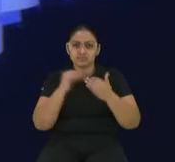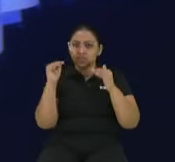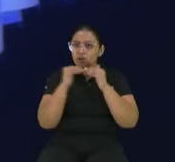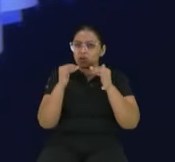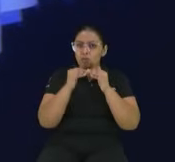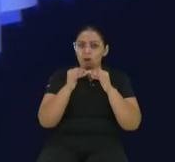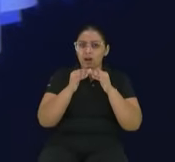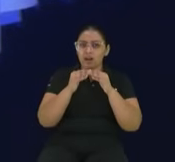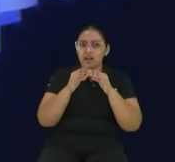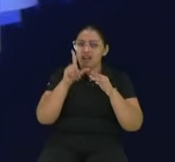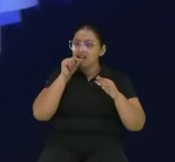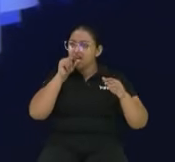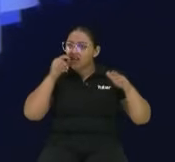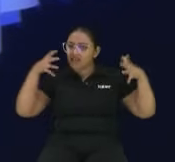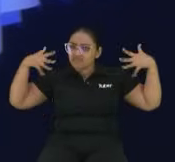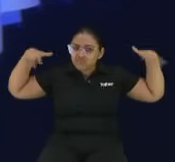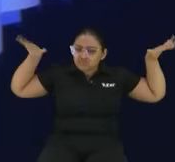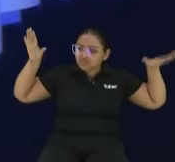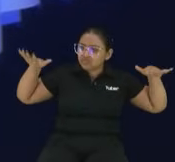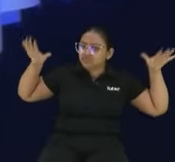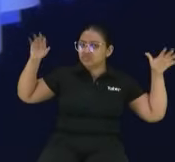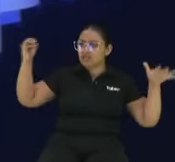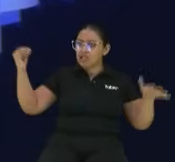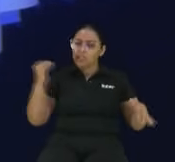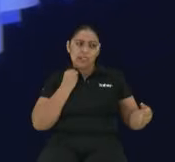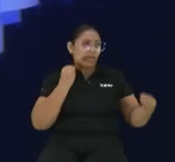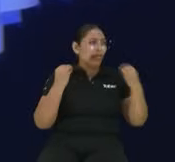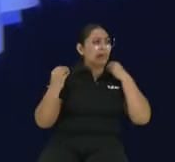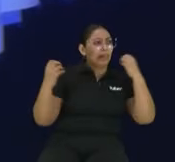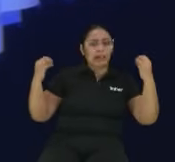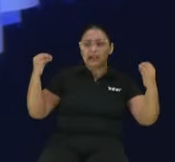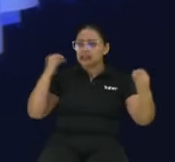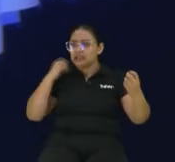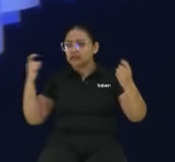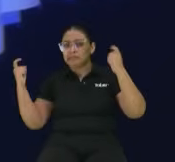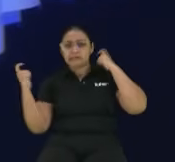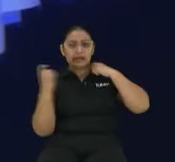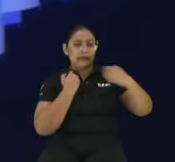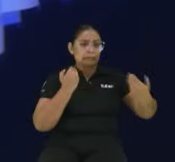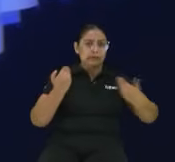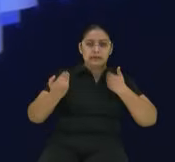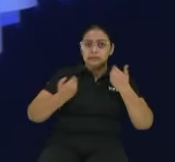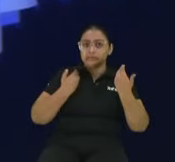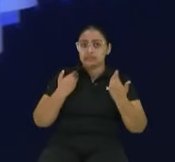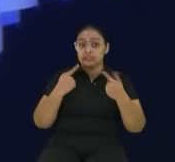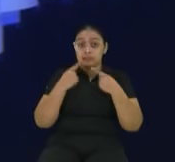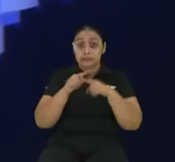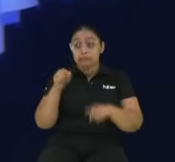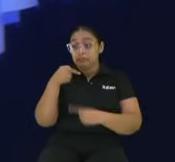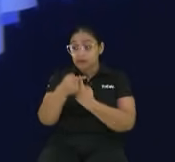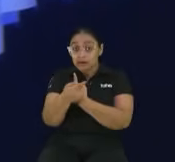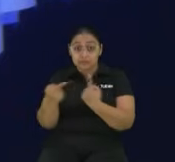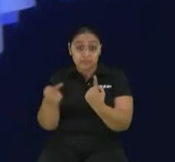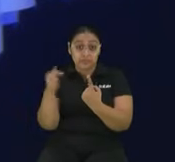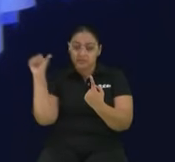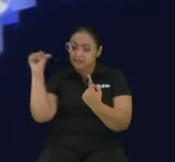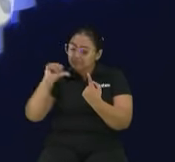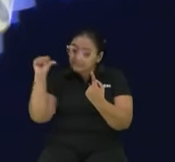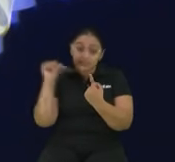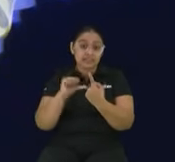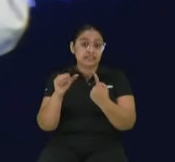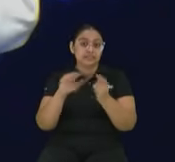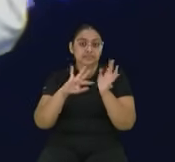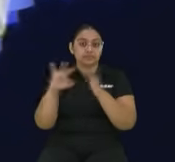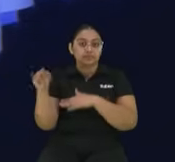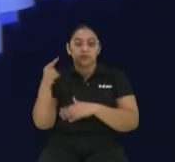tienen nada nunca han hecho nada nunca va a llegar a nada pero son durísimos vaya conmigo a segunda Timoteo capítulo 1 versículo 8